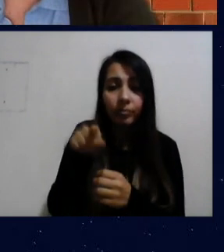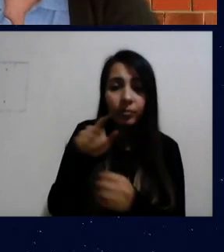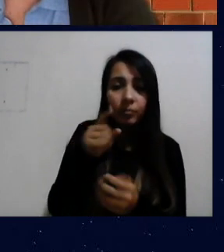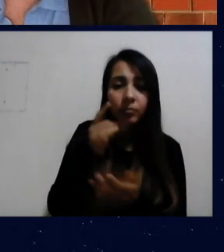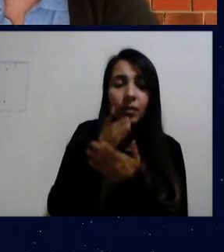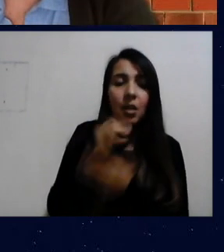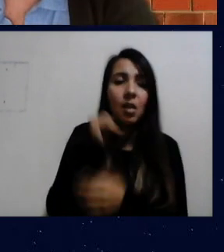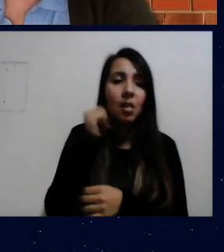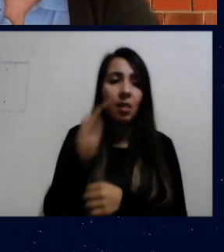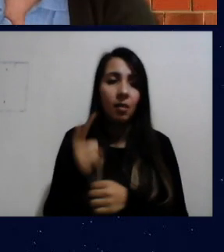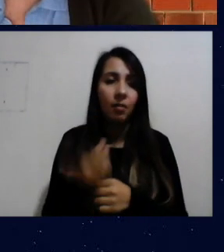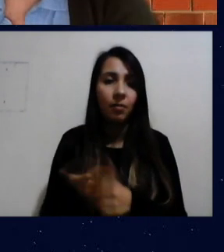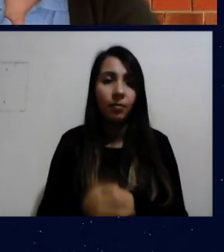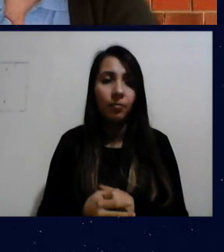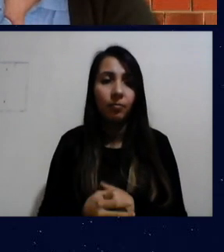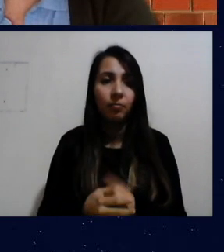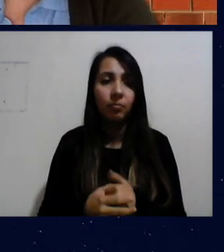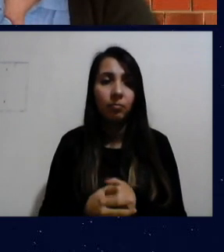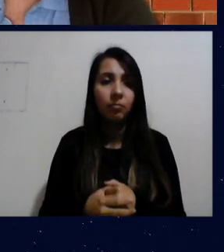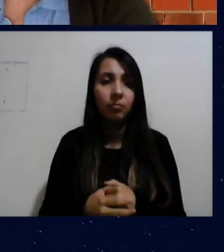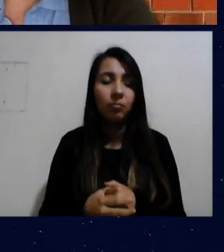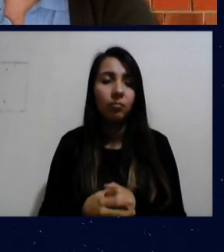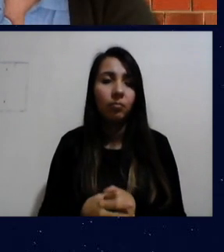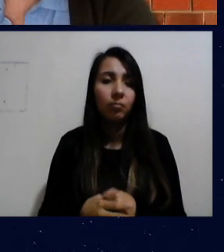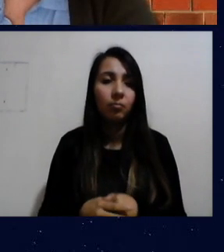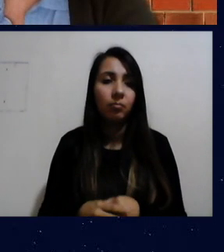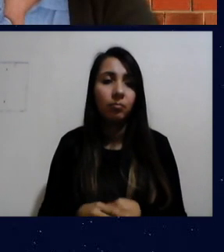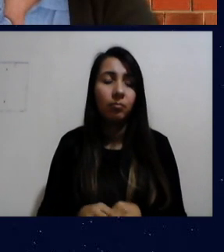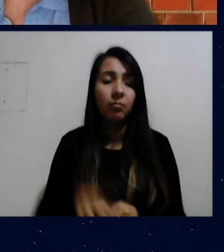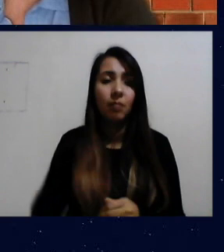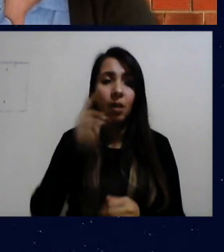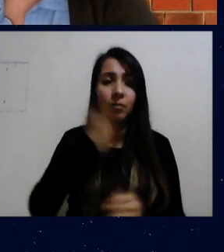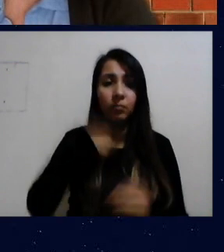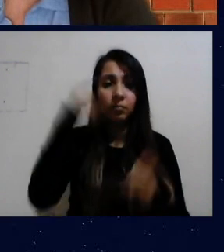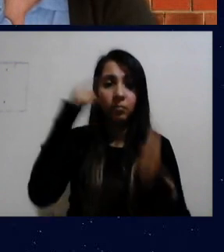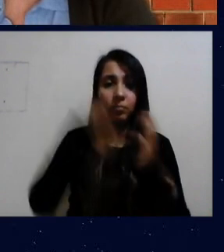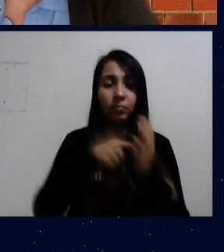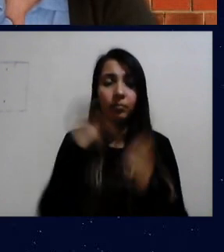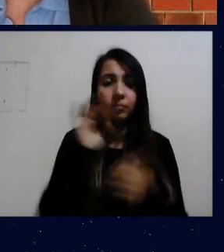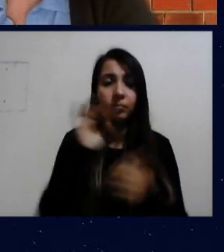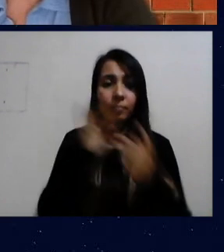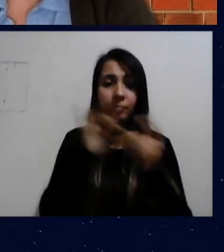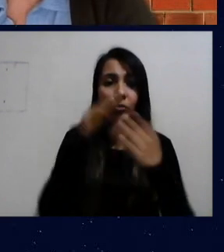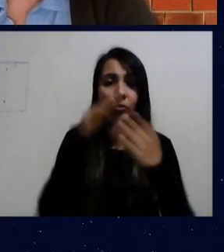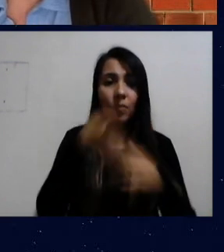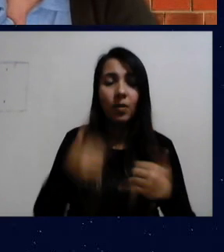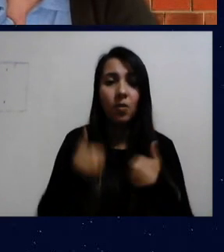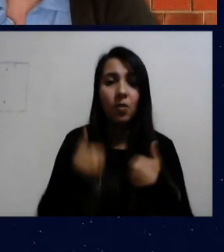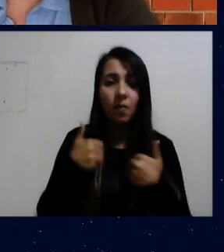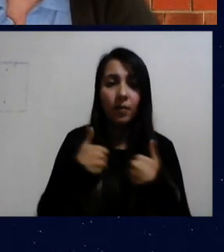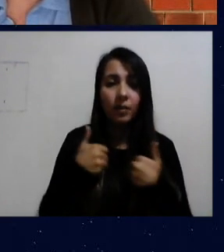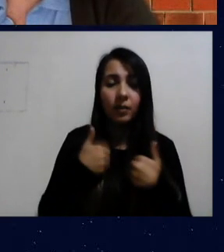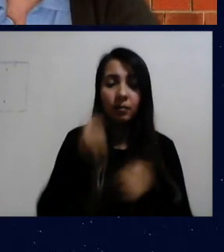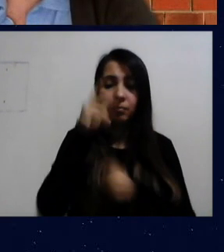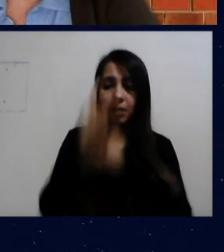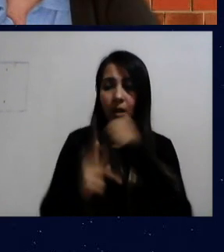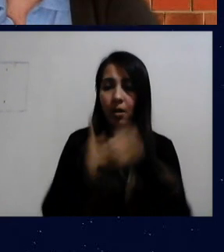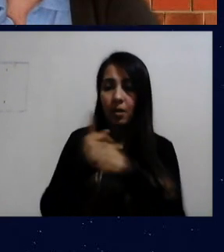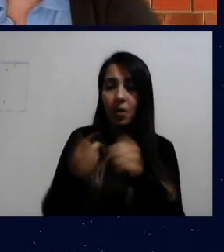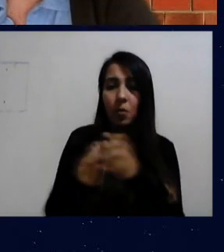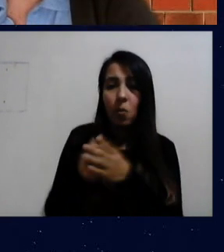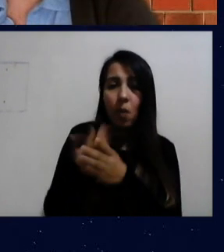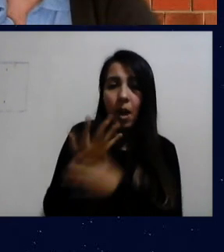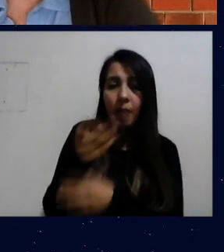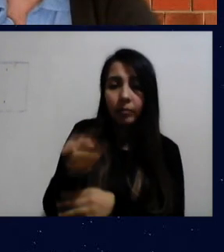ejemplo, si hablamos de los discos jóvenes, planetarios jóvenes, en el ultravioleta lo que vemos es el hidrógeno molecular en la frontera interior